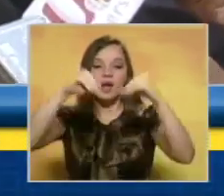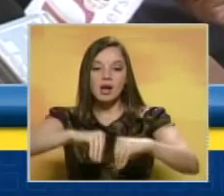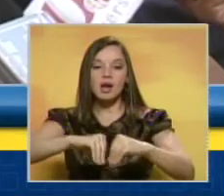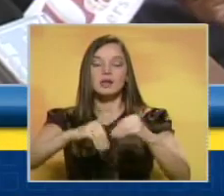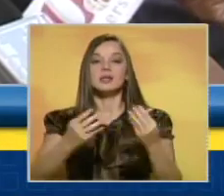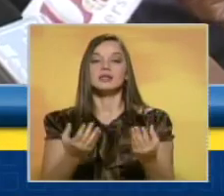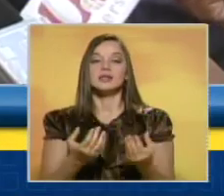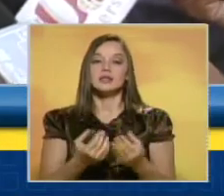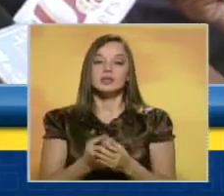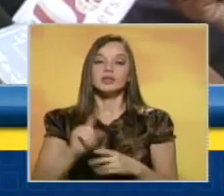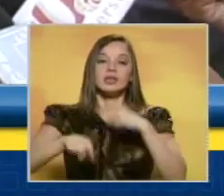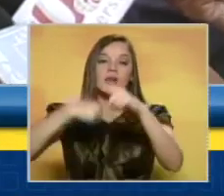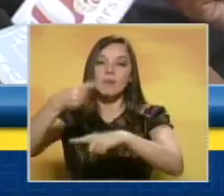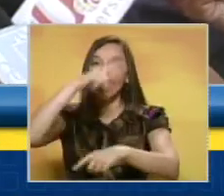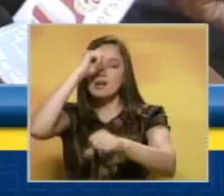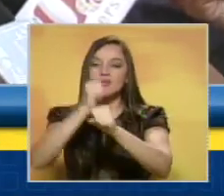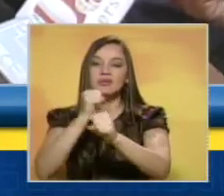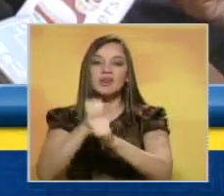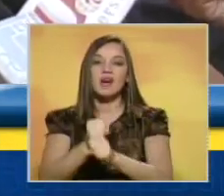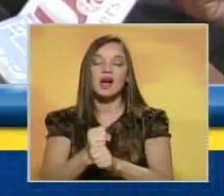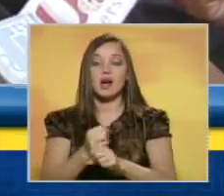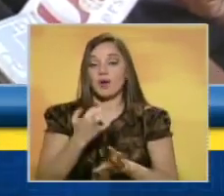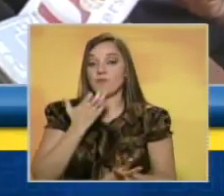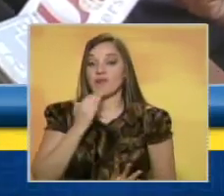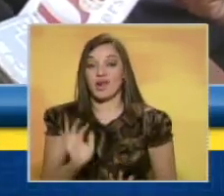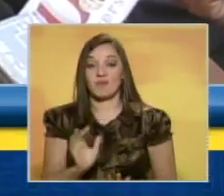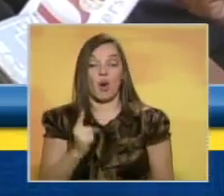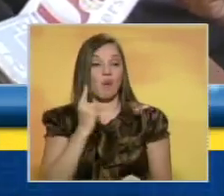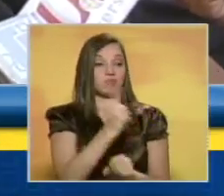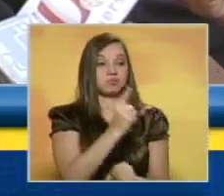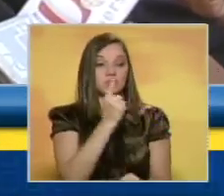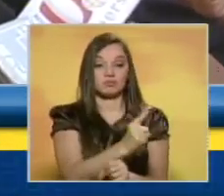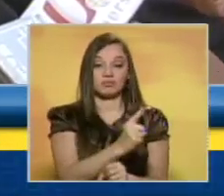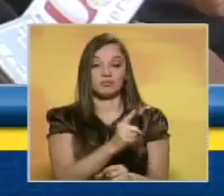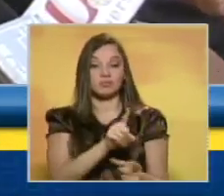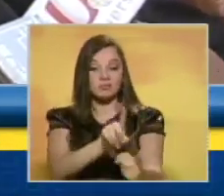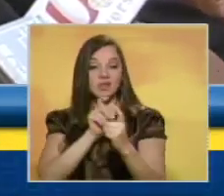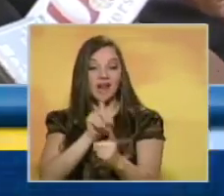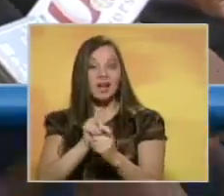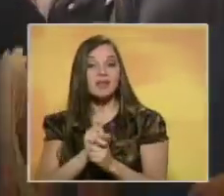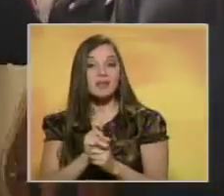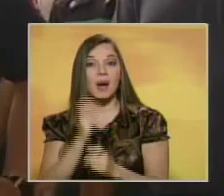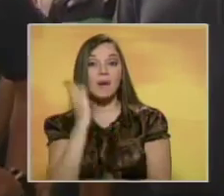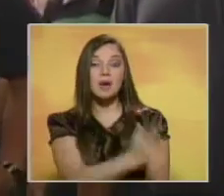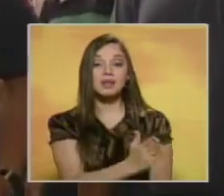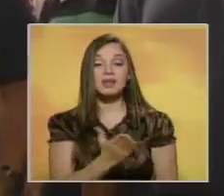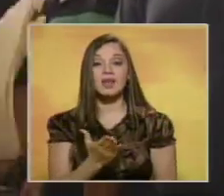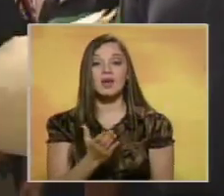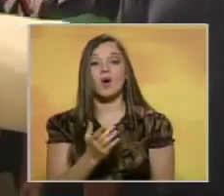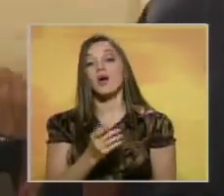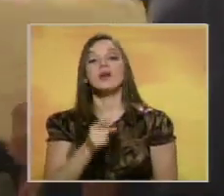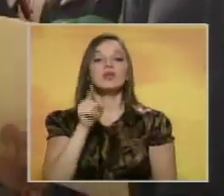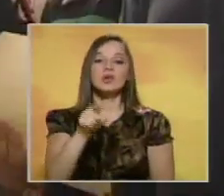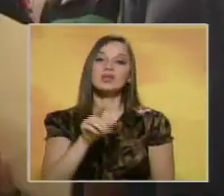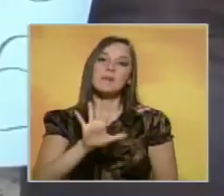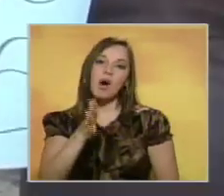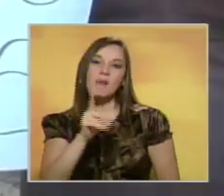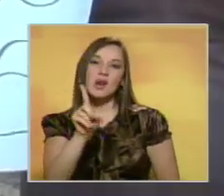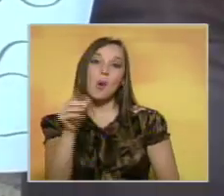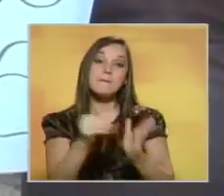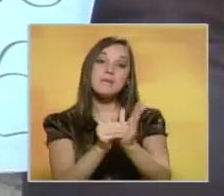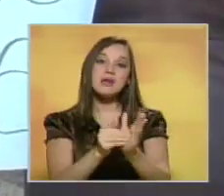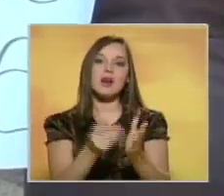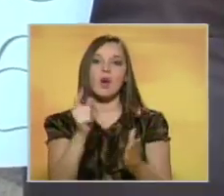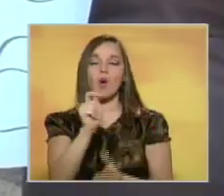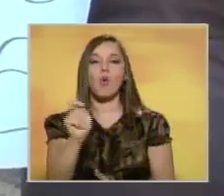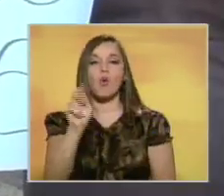real para nosotros poder seguir trabajando. Porque si nos siguen multando, las multas van entre 1.000 unidades hasta 4.000. Indicó el representante de los carniceros del cono